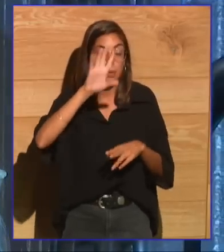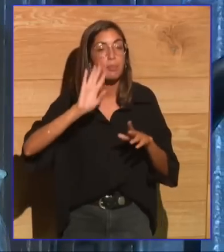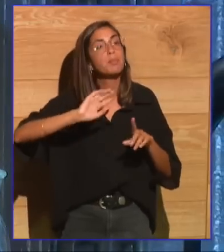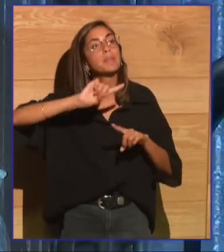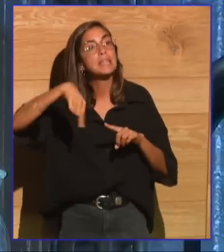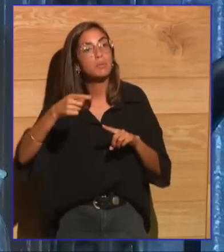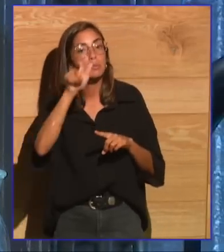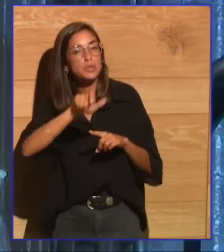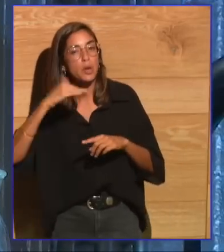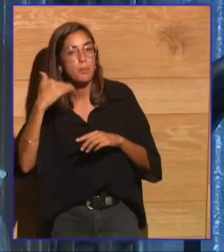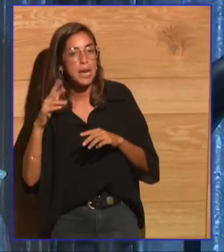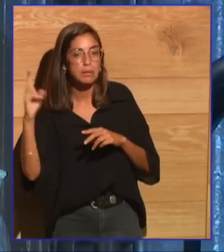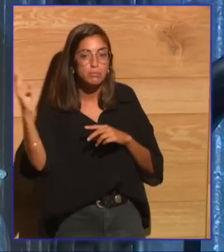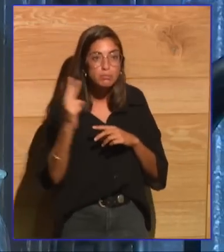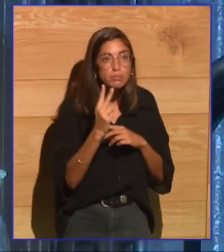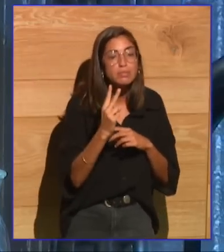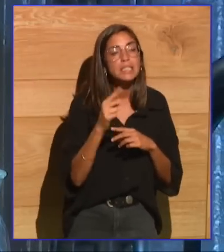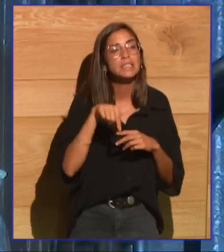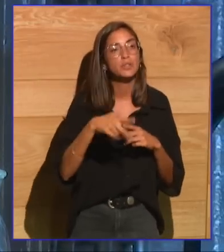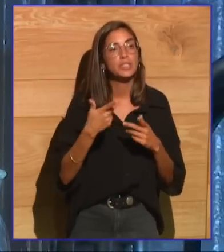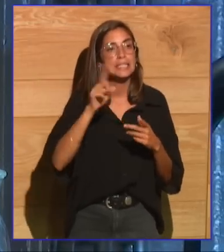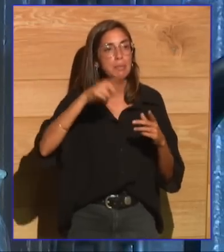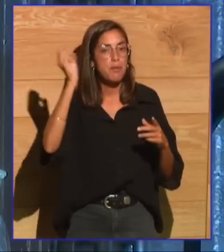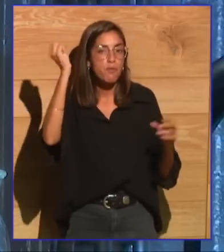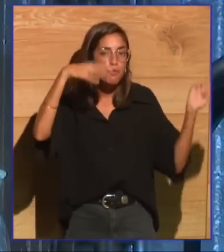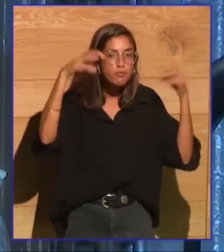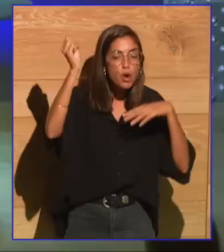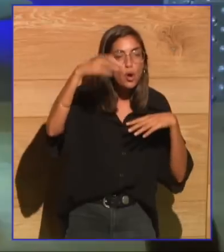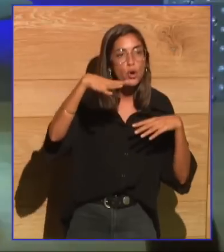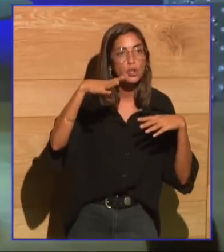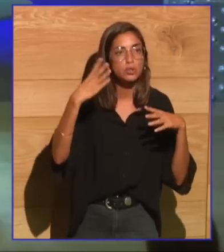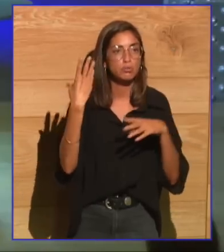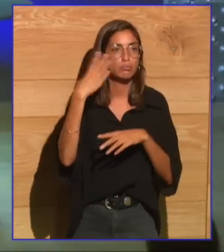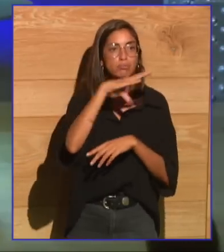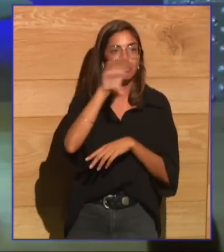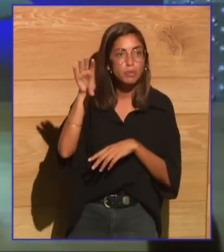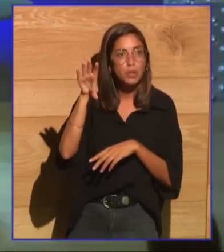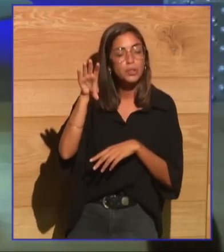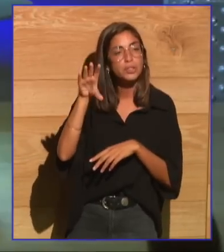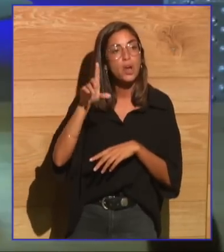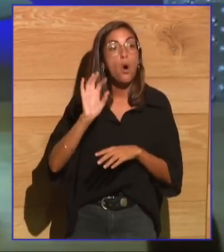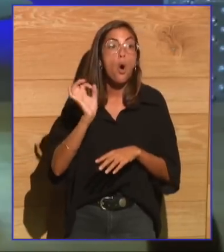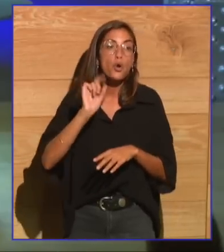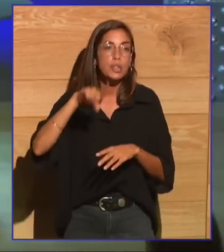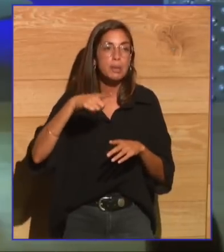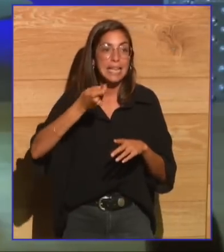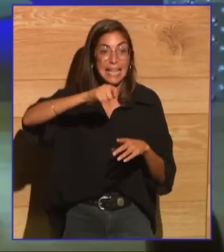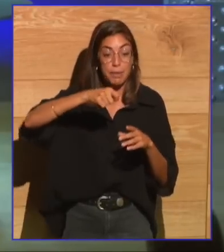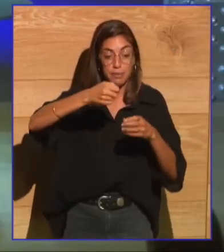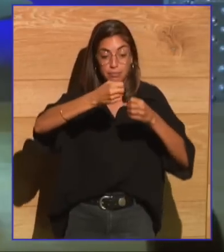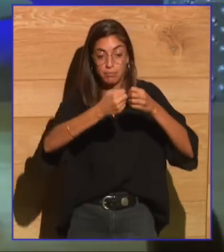linternas invasivas que están rasgando la oscuridad es focos lo que los llaveros o un llavero creo